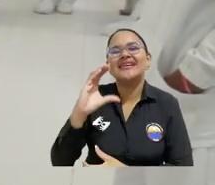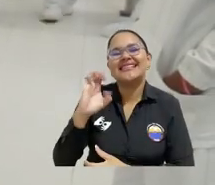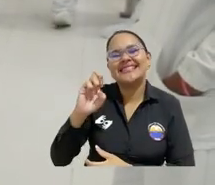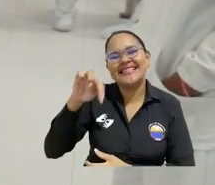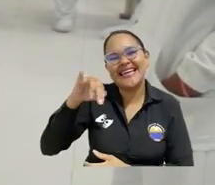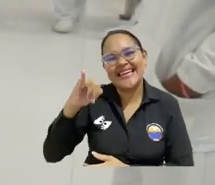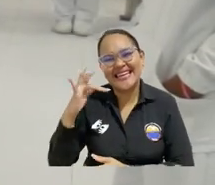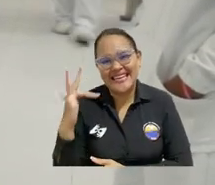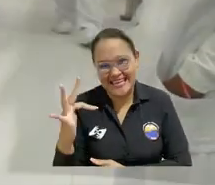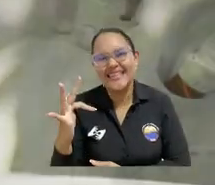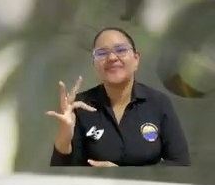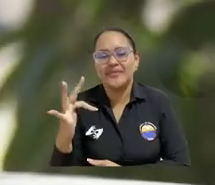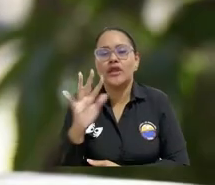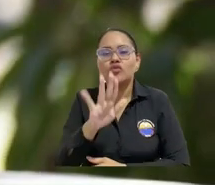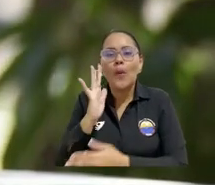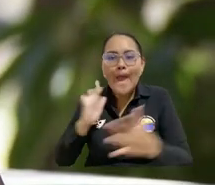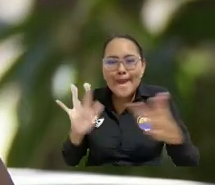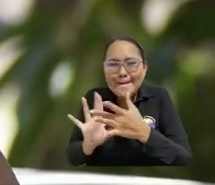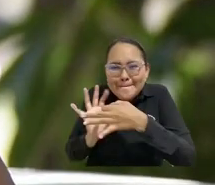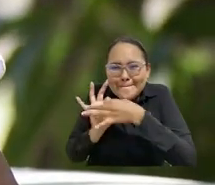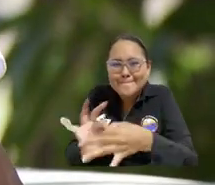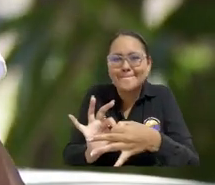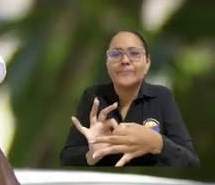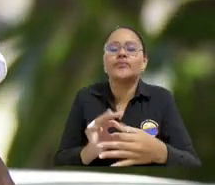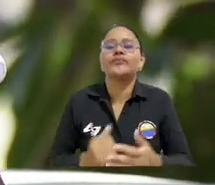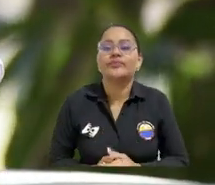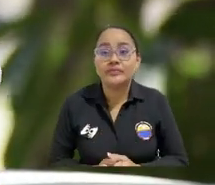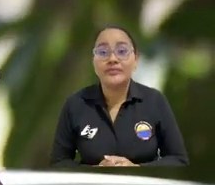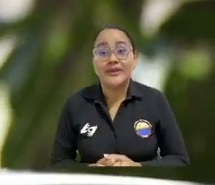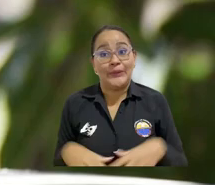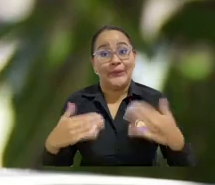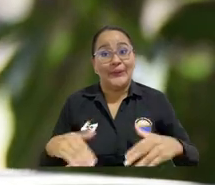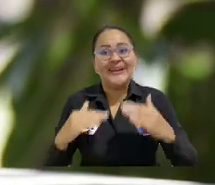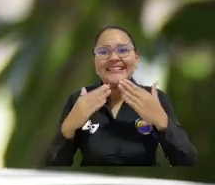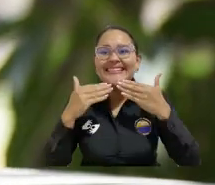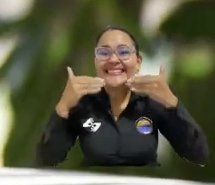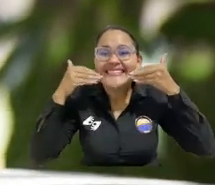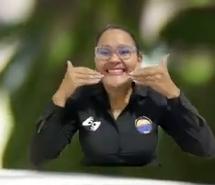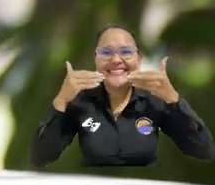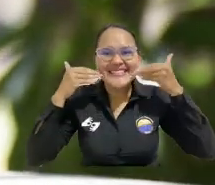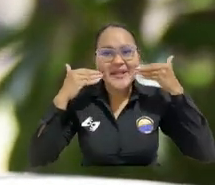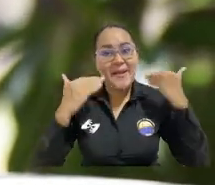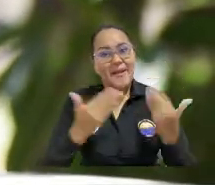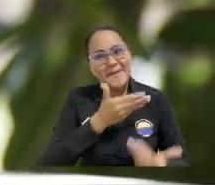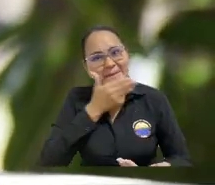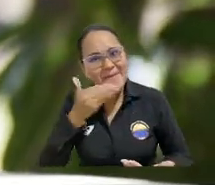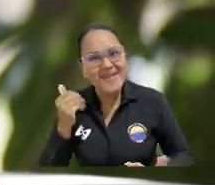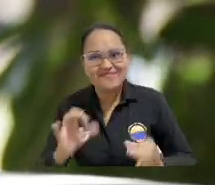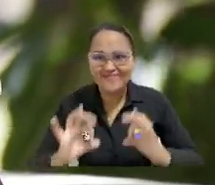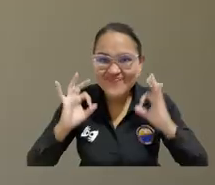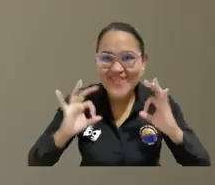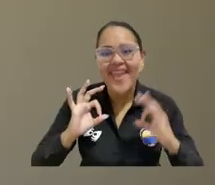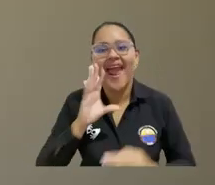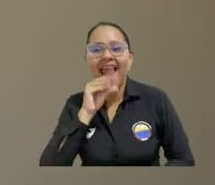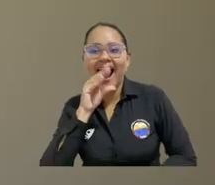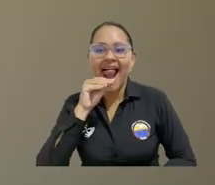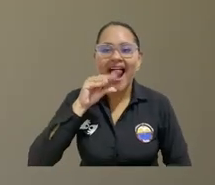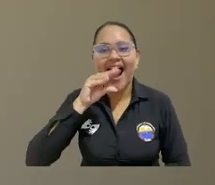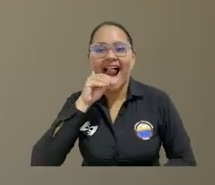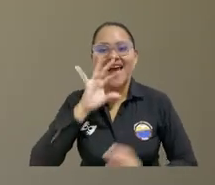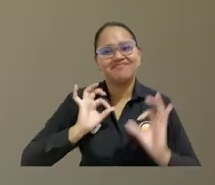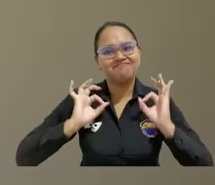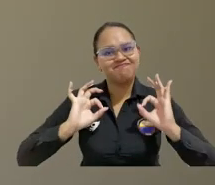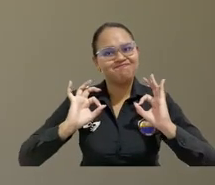CENIT, filial de Ecopetrol. Estoy muy contenta porque para reír mejor y para hablar mejor. Lo